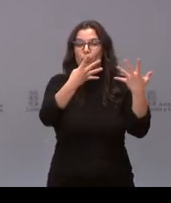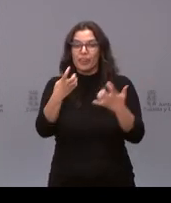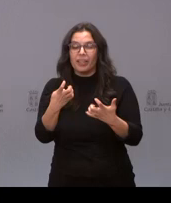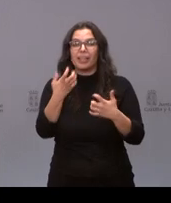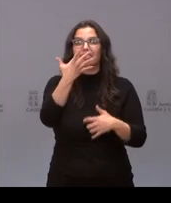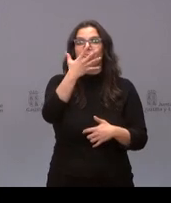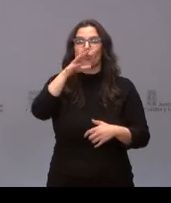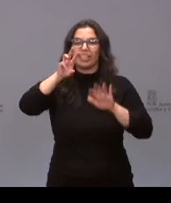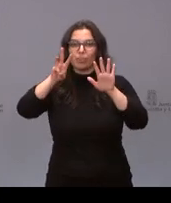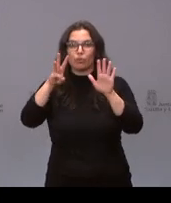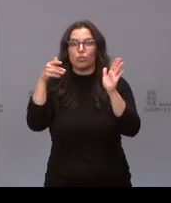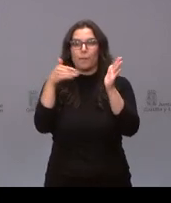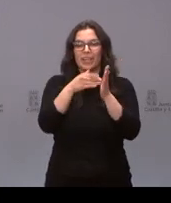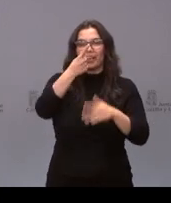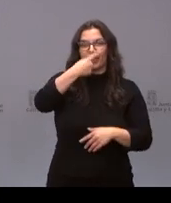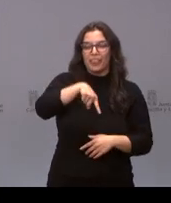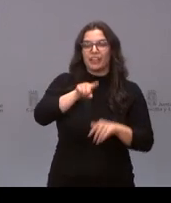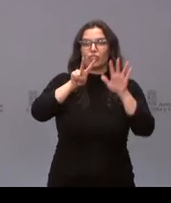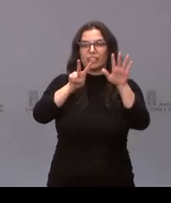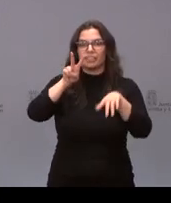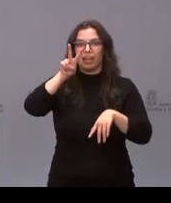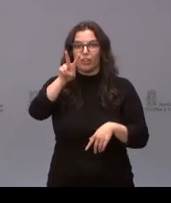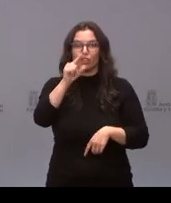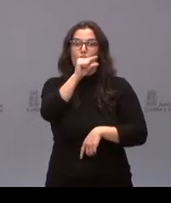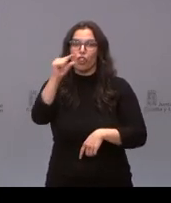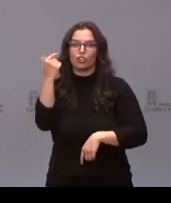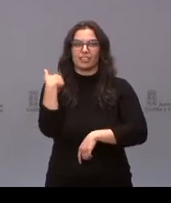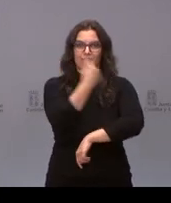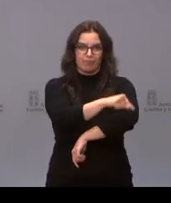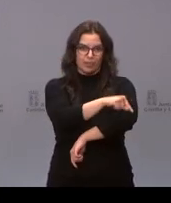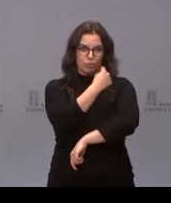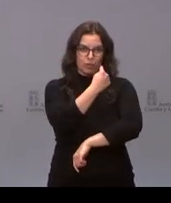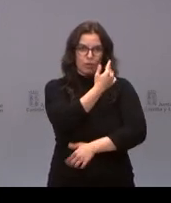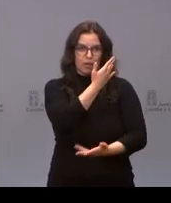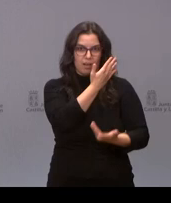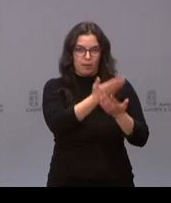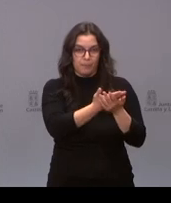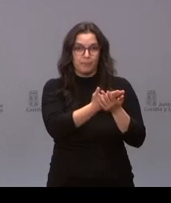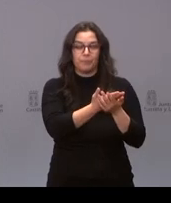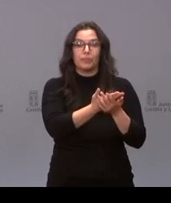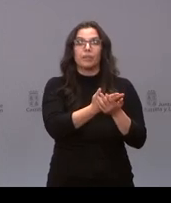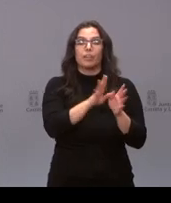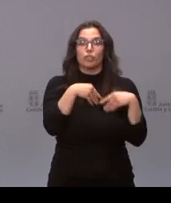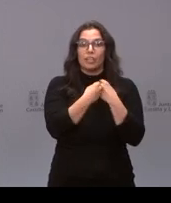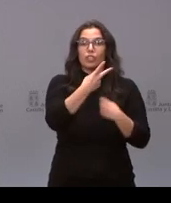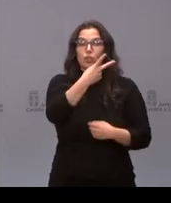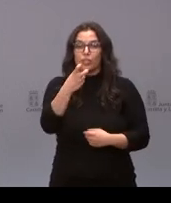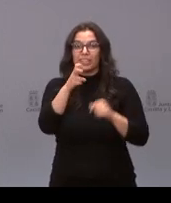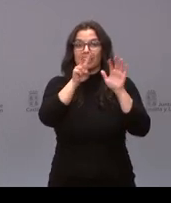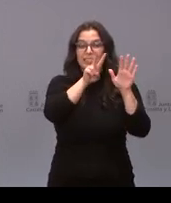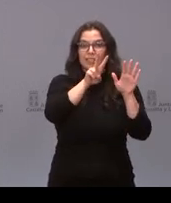958 mil 172 dosis administradas y tenemos a 277